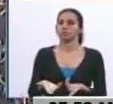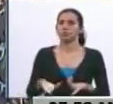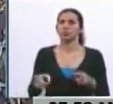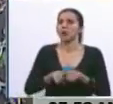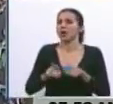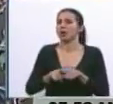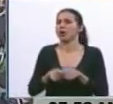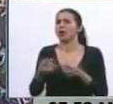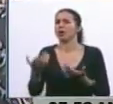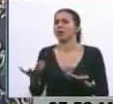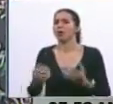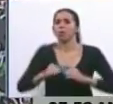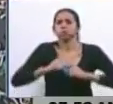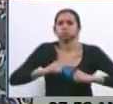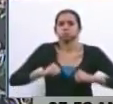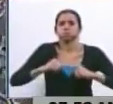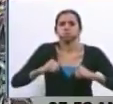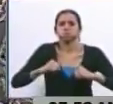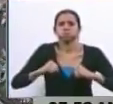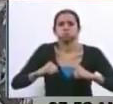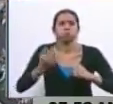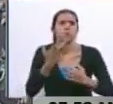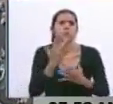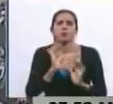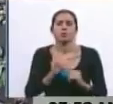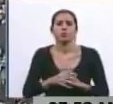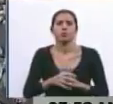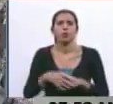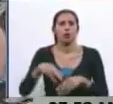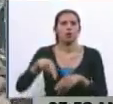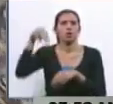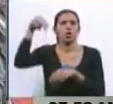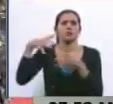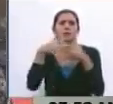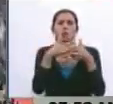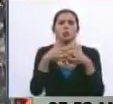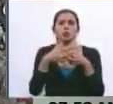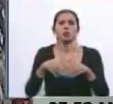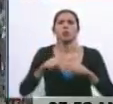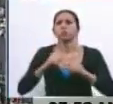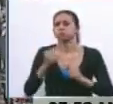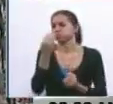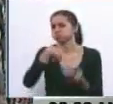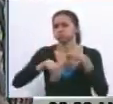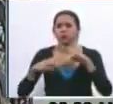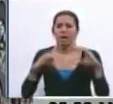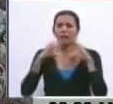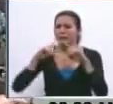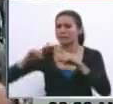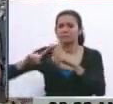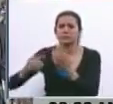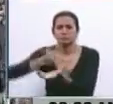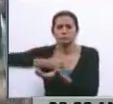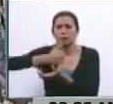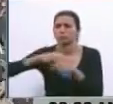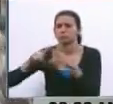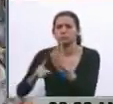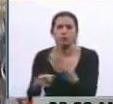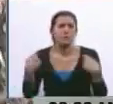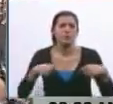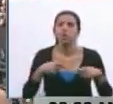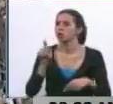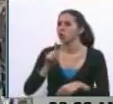tú ves la obesidad que padece el norte, donde comen exceso de carbohidratos. No, nosotros tenemos que comer